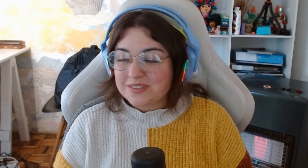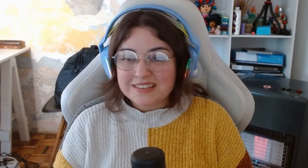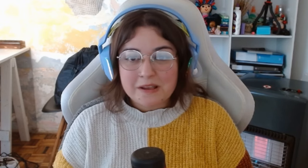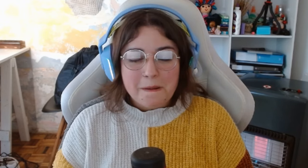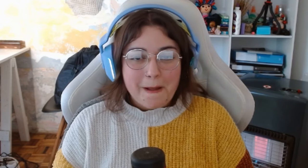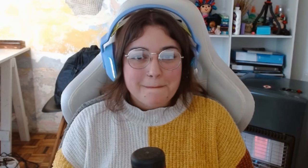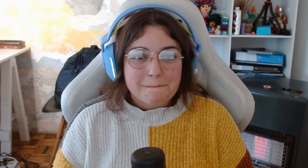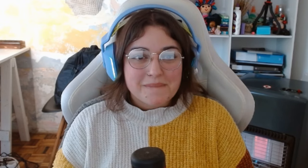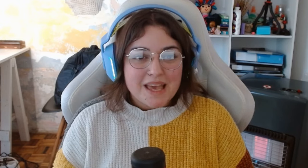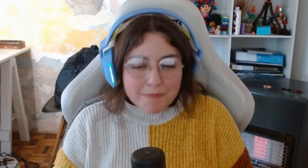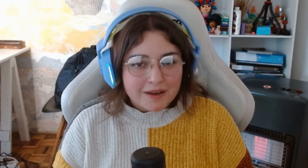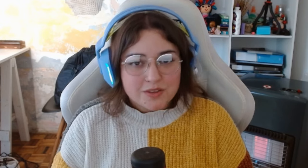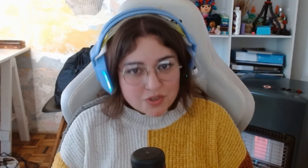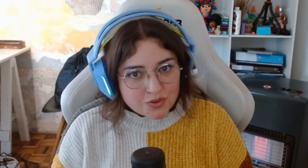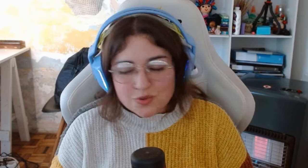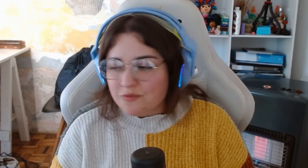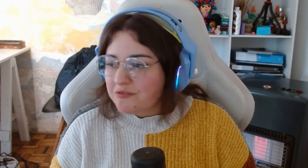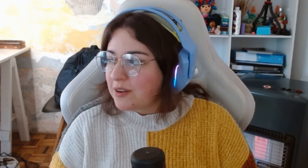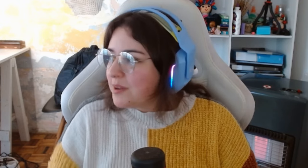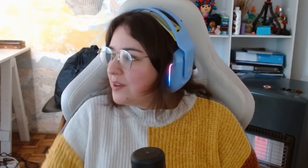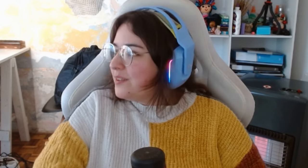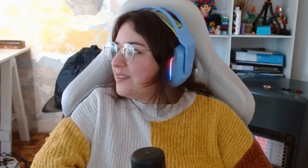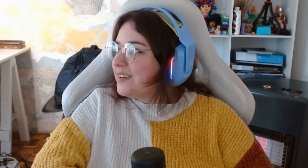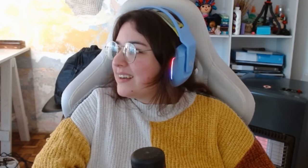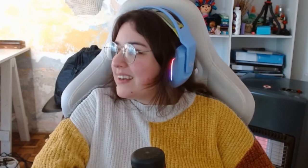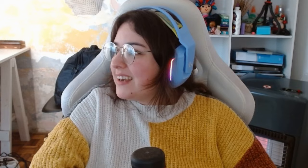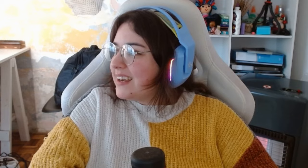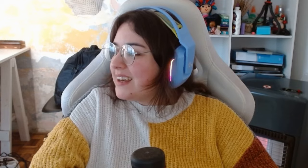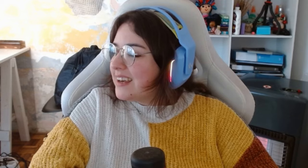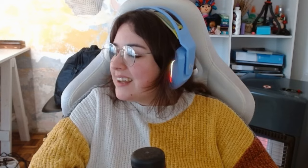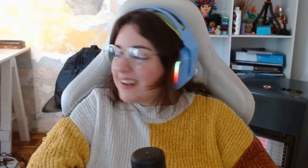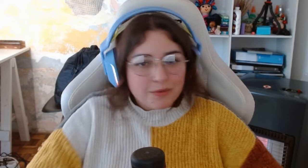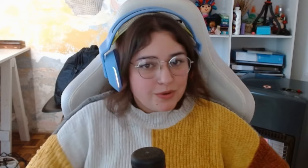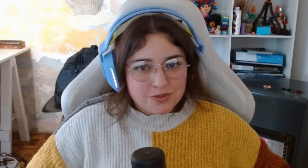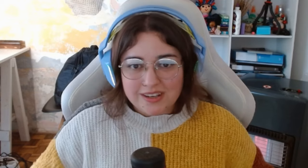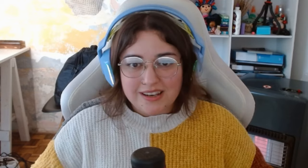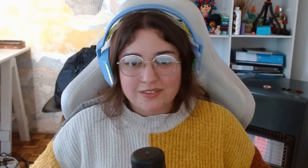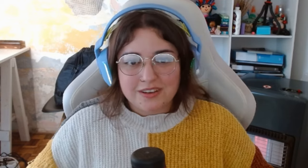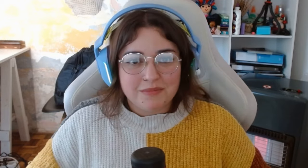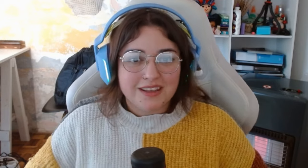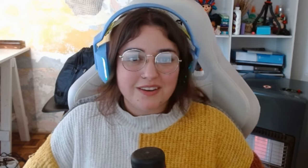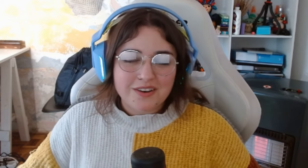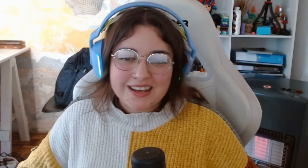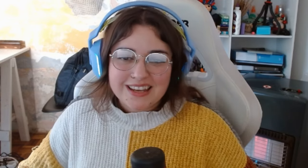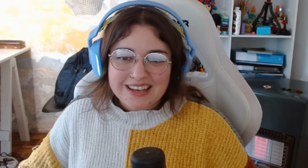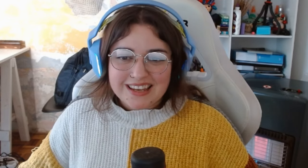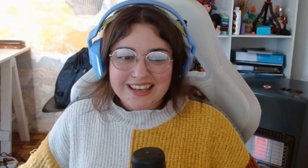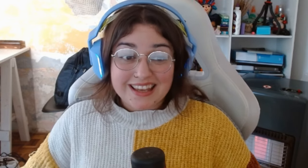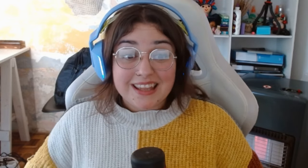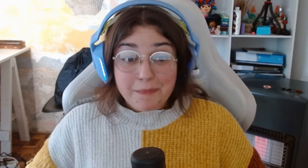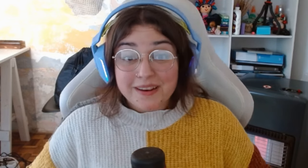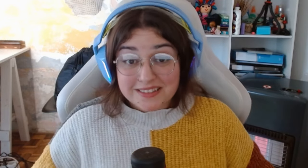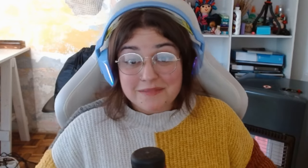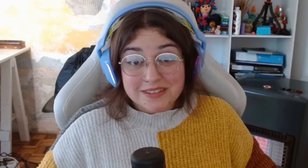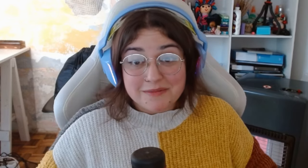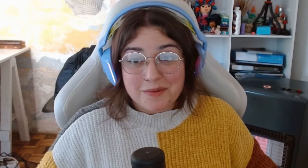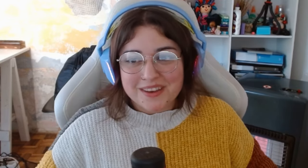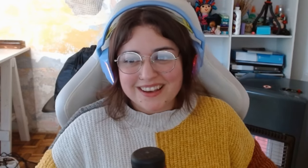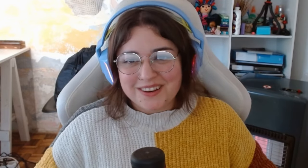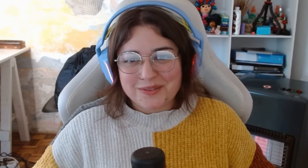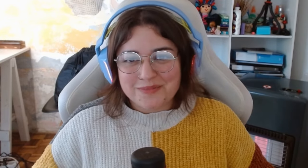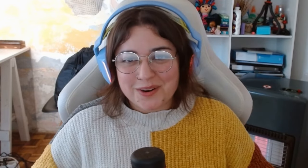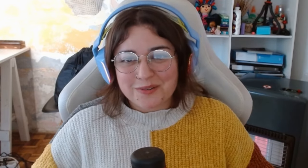eso es maravilloso, es un fenómeno que revoluciona la historia en México y que le da esperanza a mis